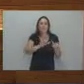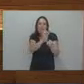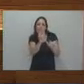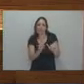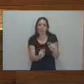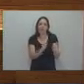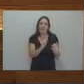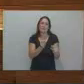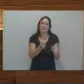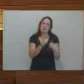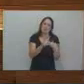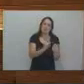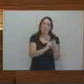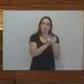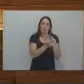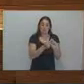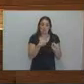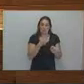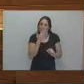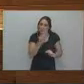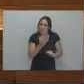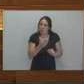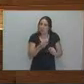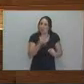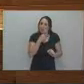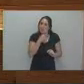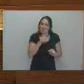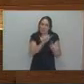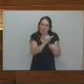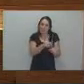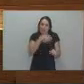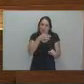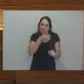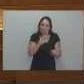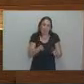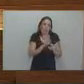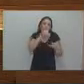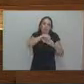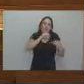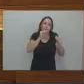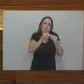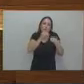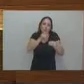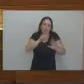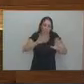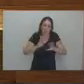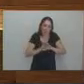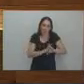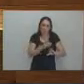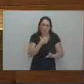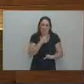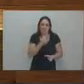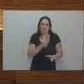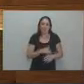Yo, sinceramente, hasta me divertí con la intervención. Comparto o no el contenido. Pero le recuerdo